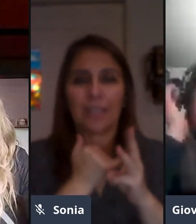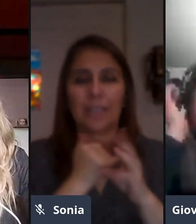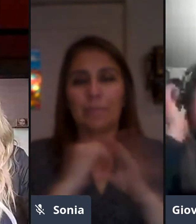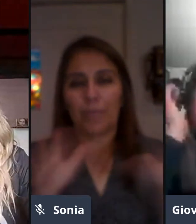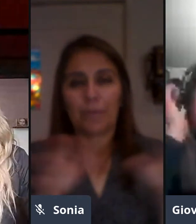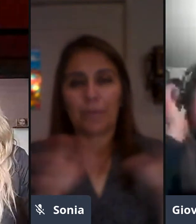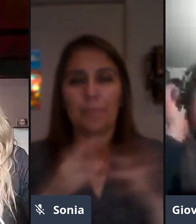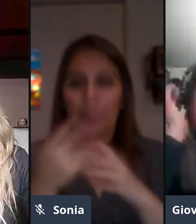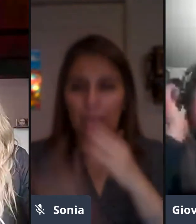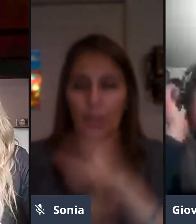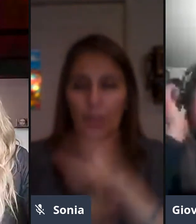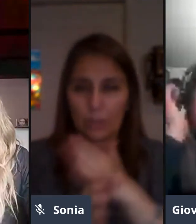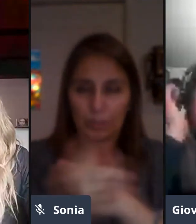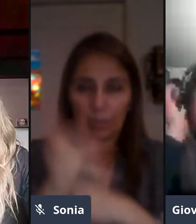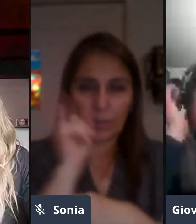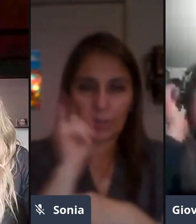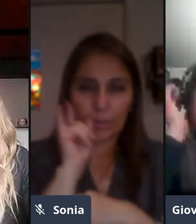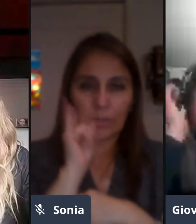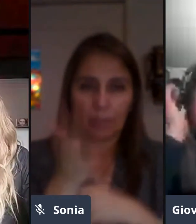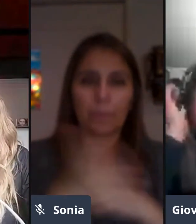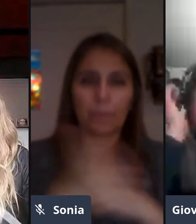escuchando sí